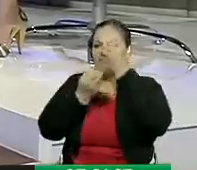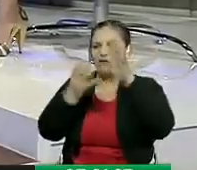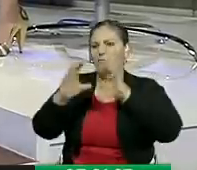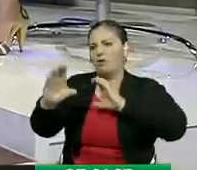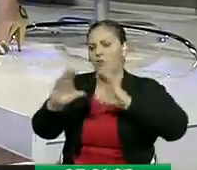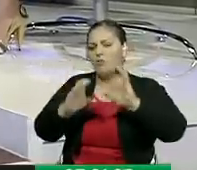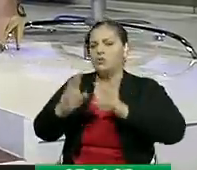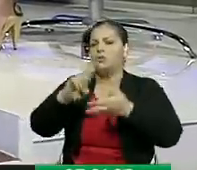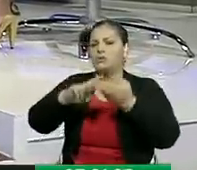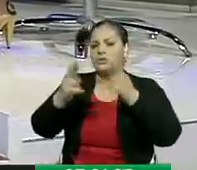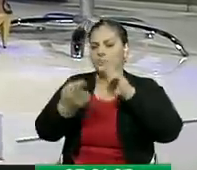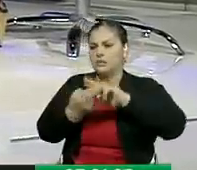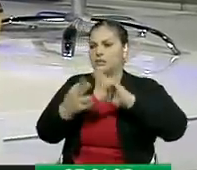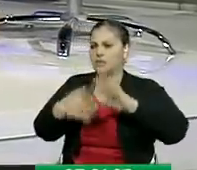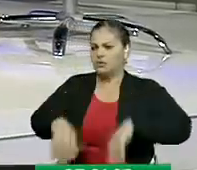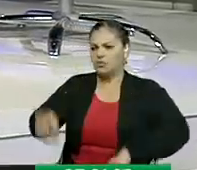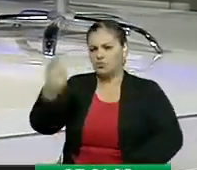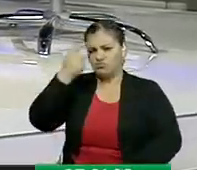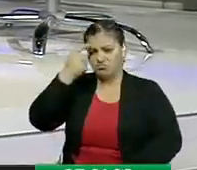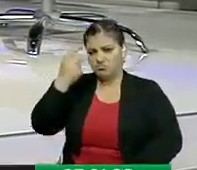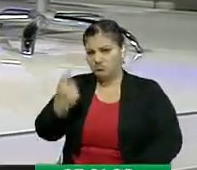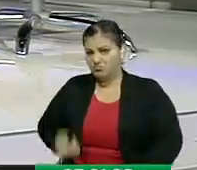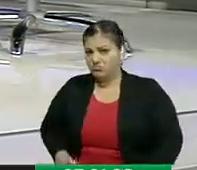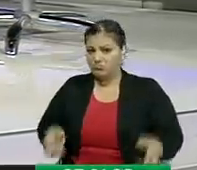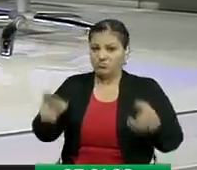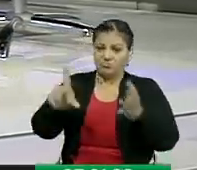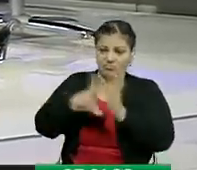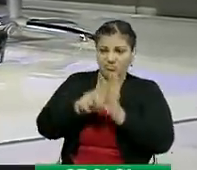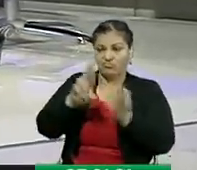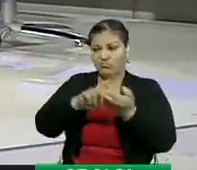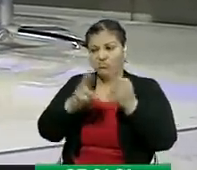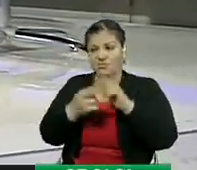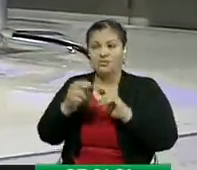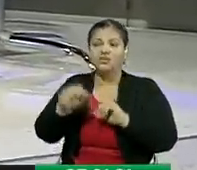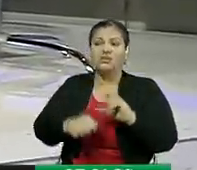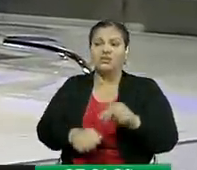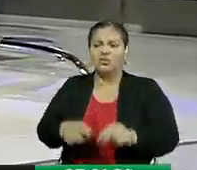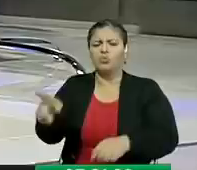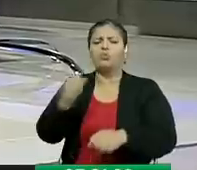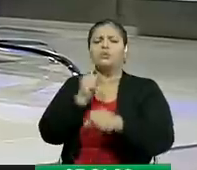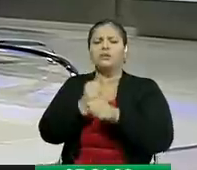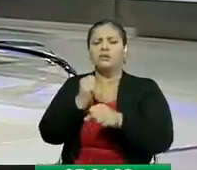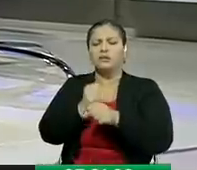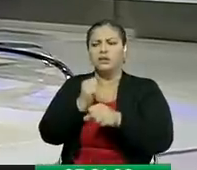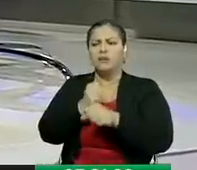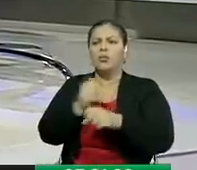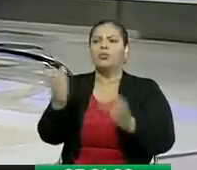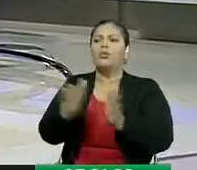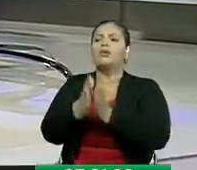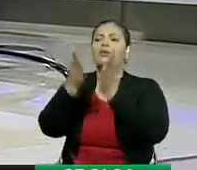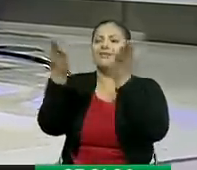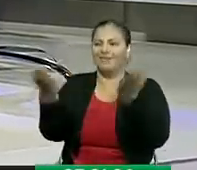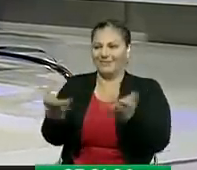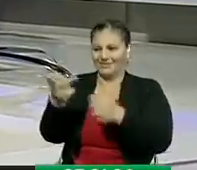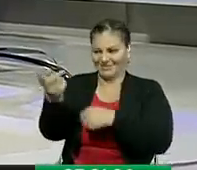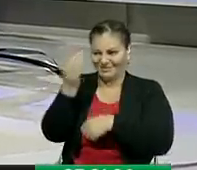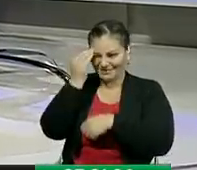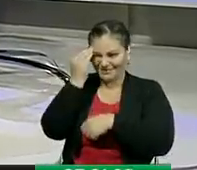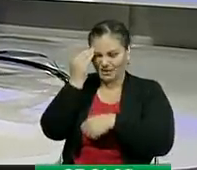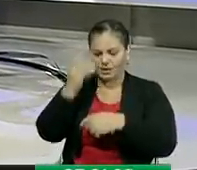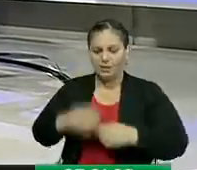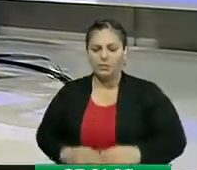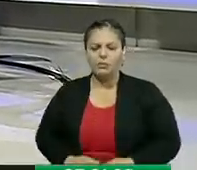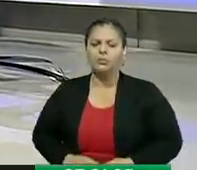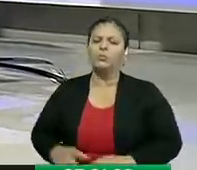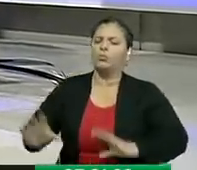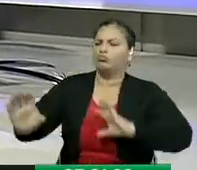Usted, aparte de ser analista, escribe en un prestigioso diario, es columnista y obviamente siempre está tocando temas